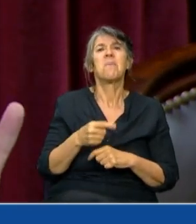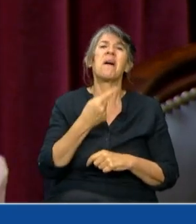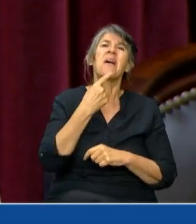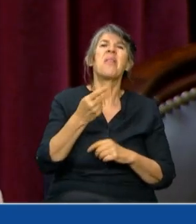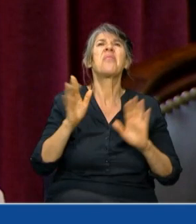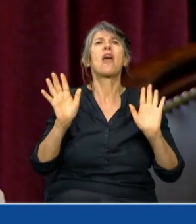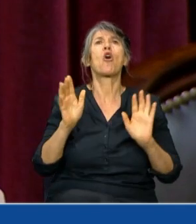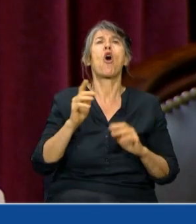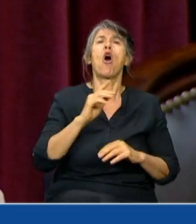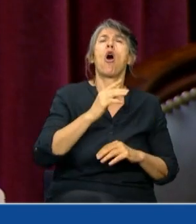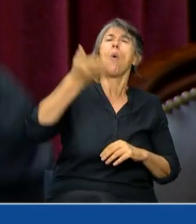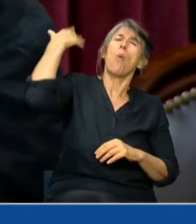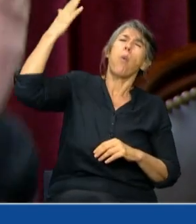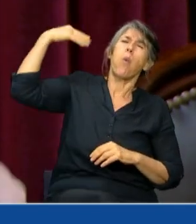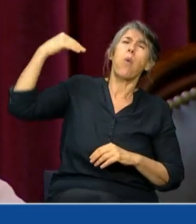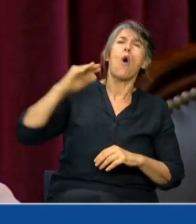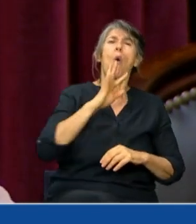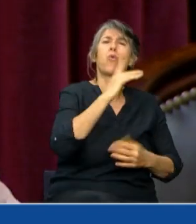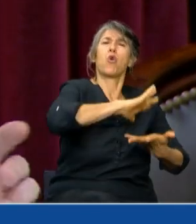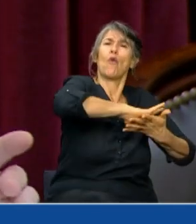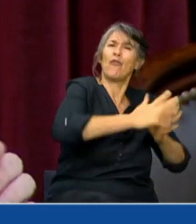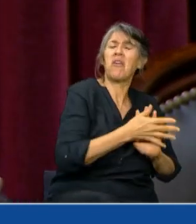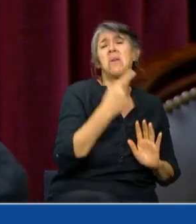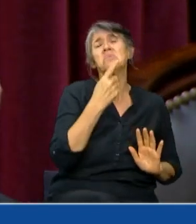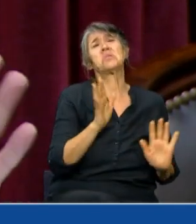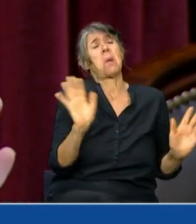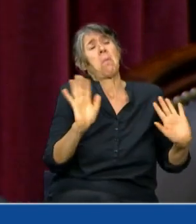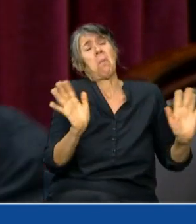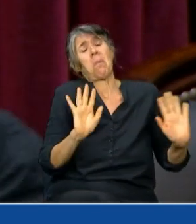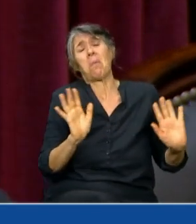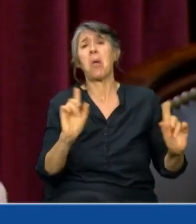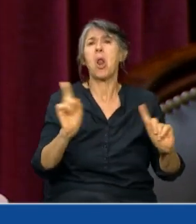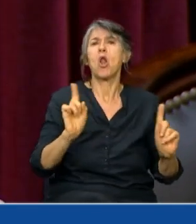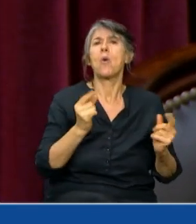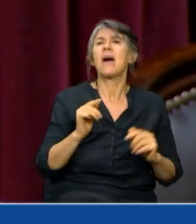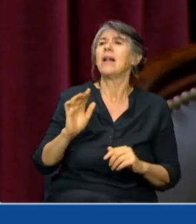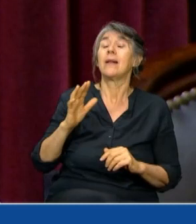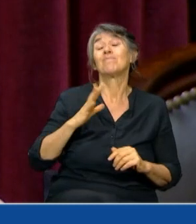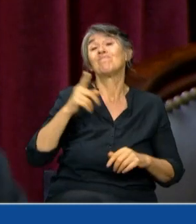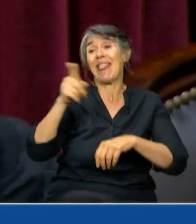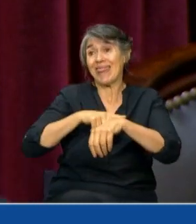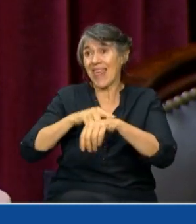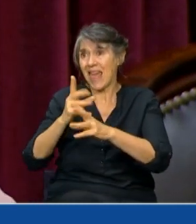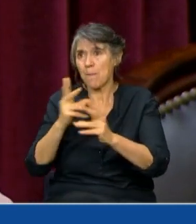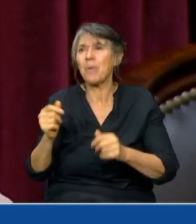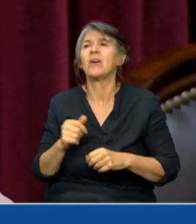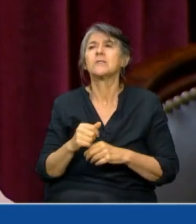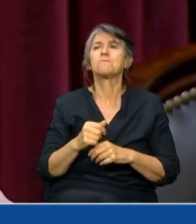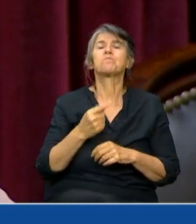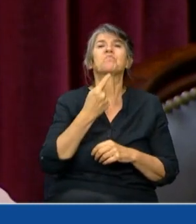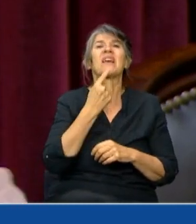el holocausto. O desde Cambiemos, que han salido a decir una calumnia, ya termino, presidenta, una calumnia de